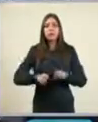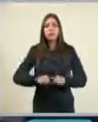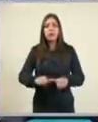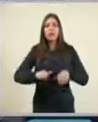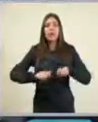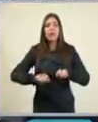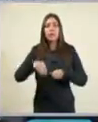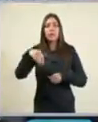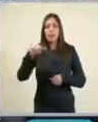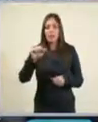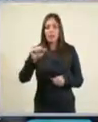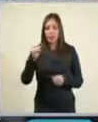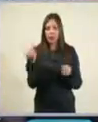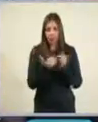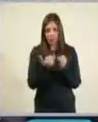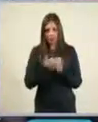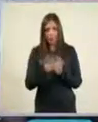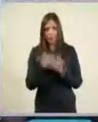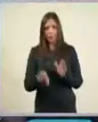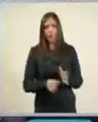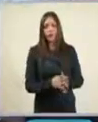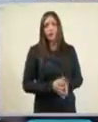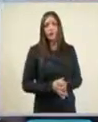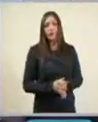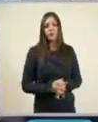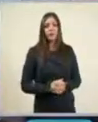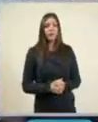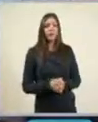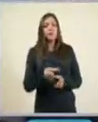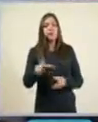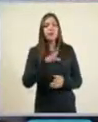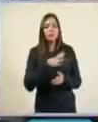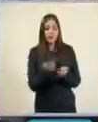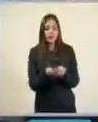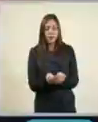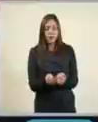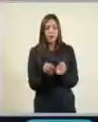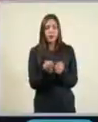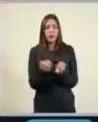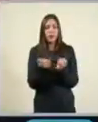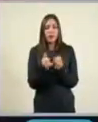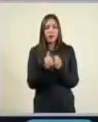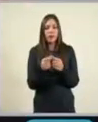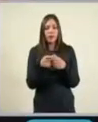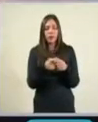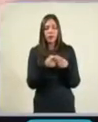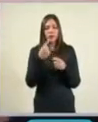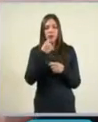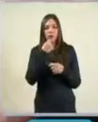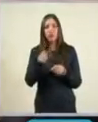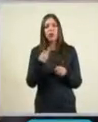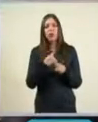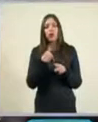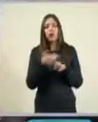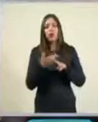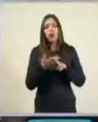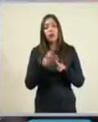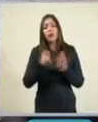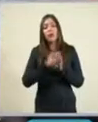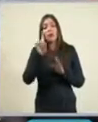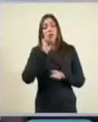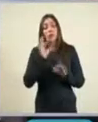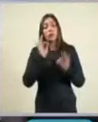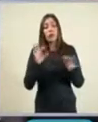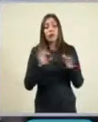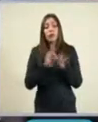y ya. Échale galleta y ya con eso. Bueno, yo conseguí unos capacillos así chiquitos, bonitos, Ah. para mandárselo a los niños. Este es rosita, digo, si tiene niña, pues le queda,